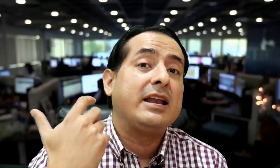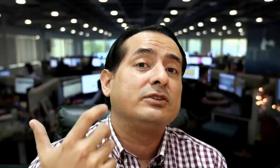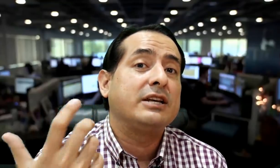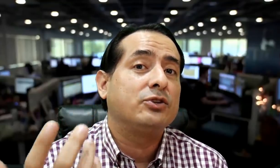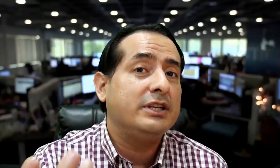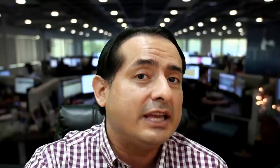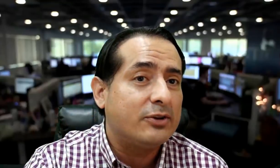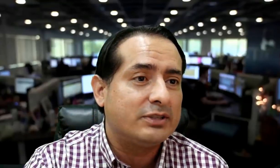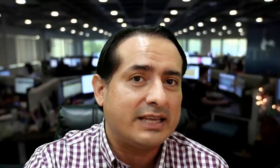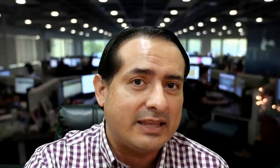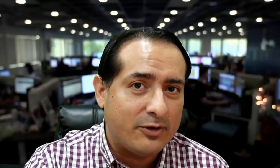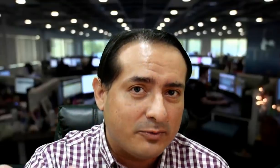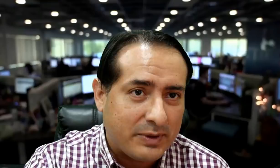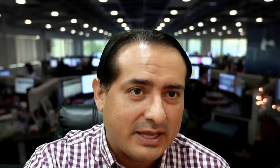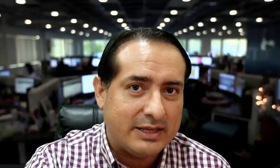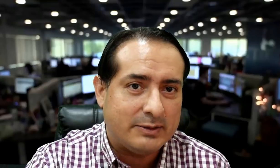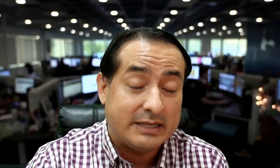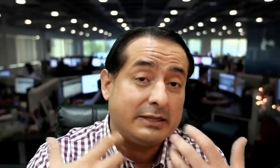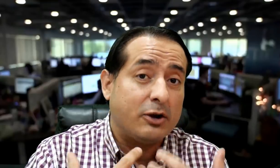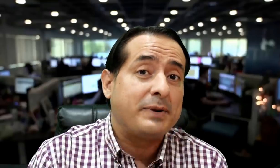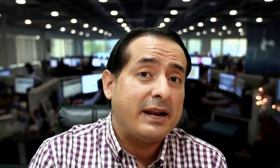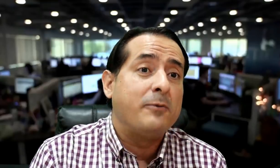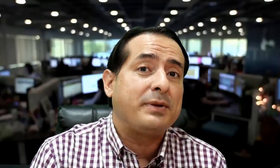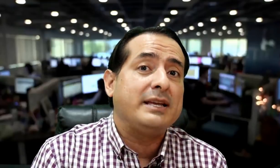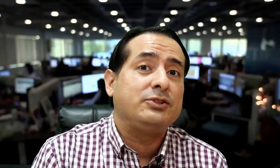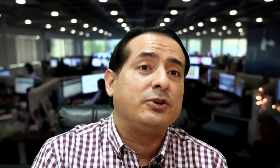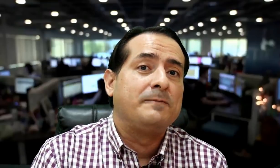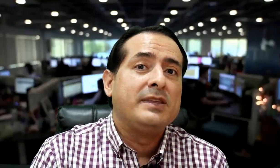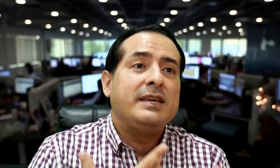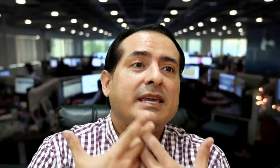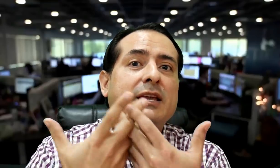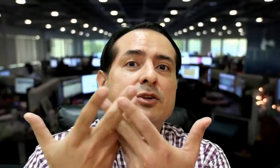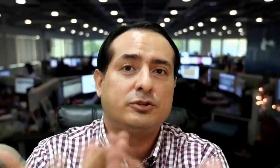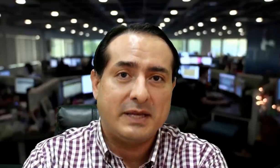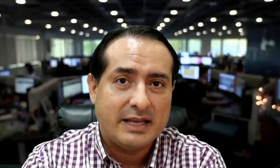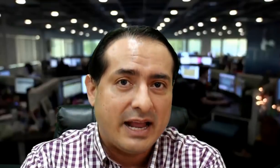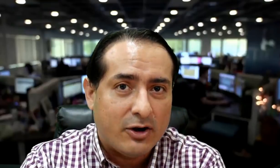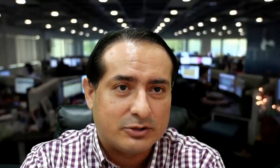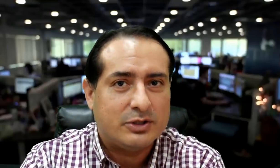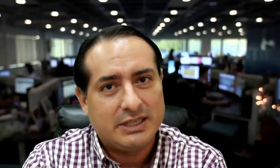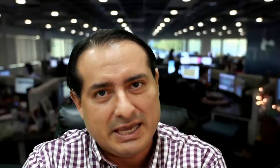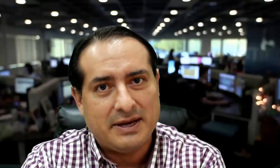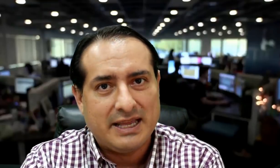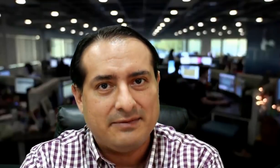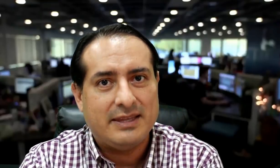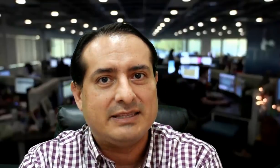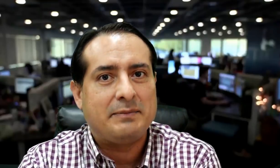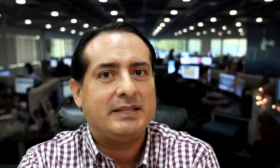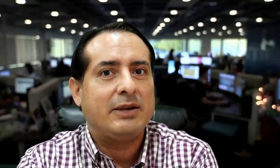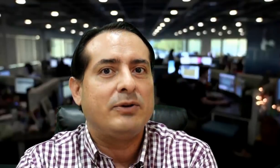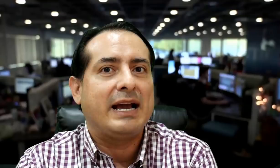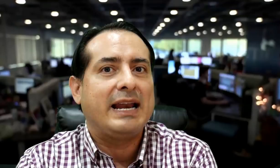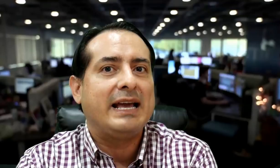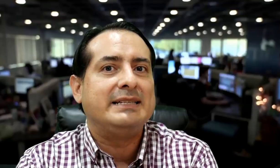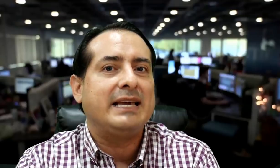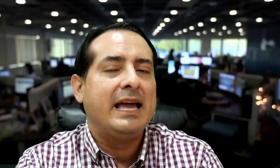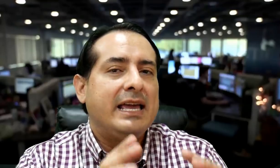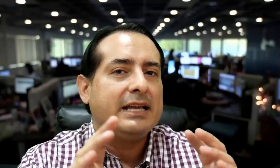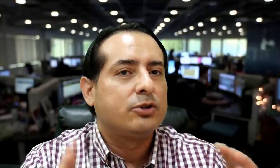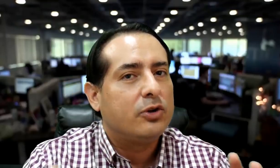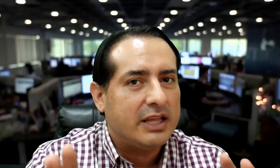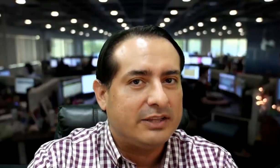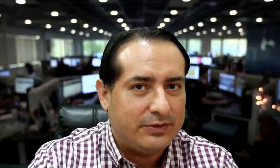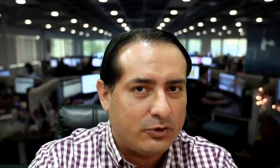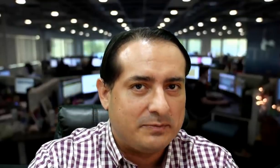que los gasolineros se quedan si compran a un precio y nos venden a otro y se llevan evidentemente una ganancia